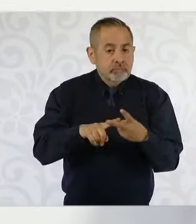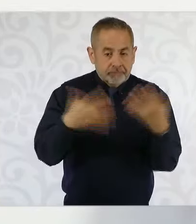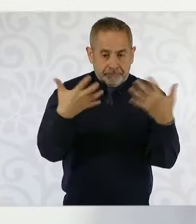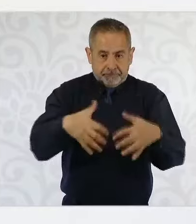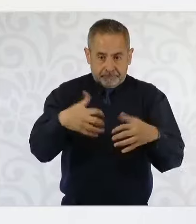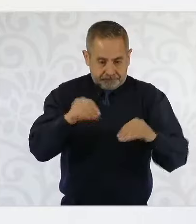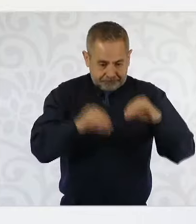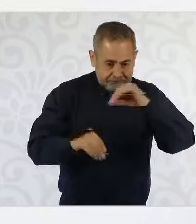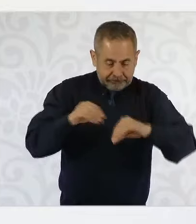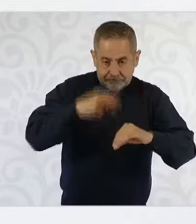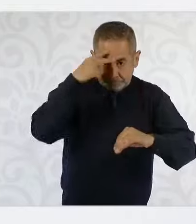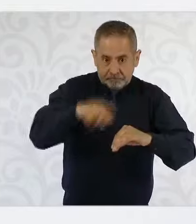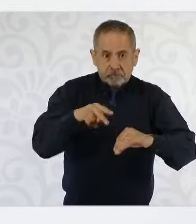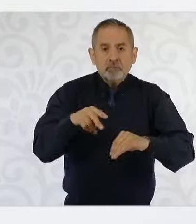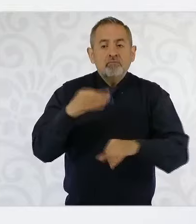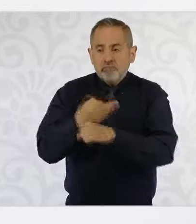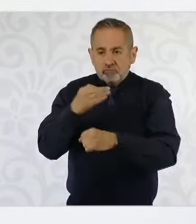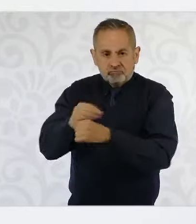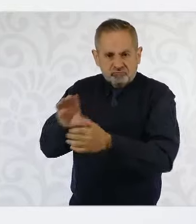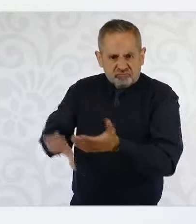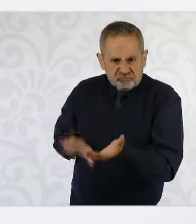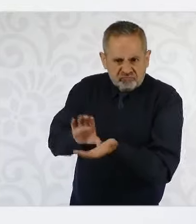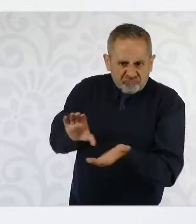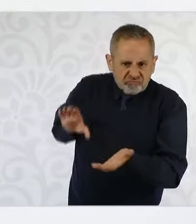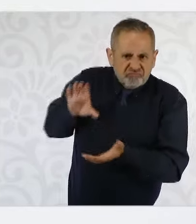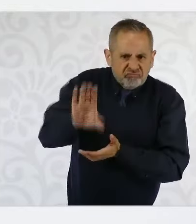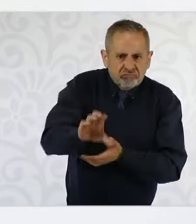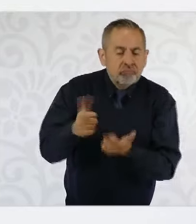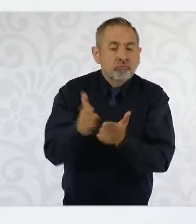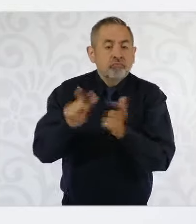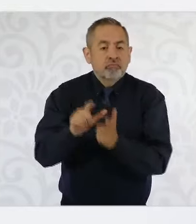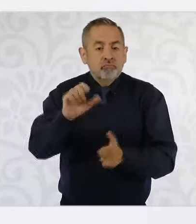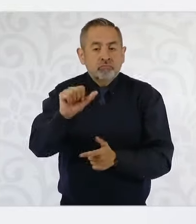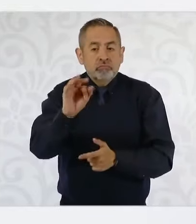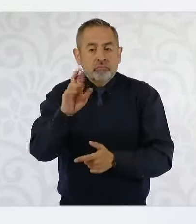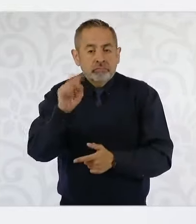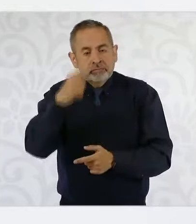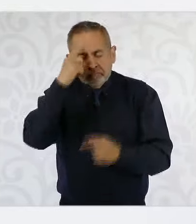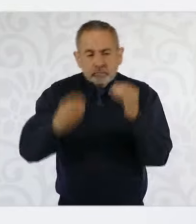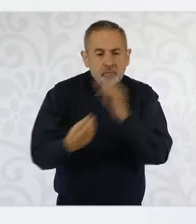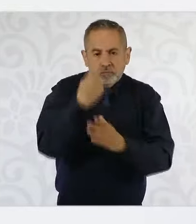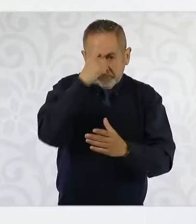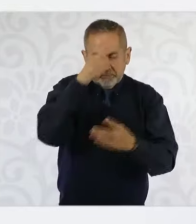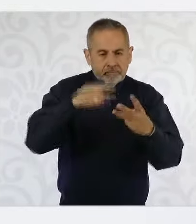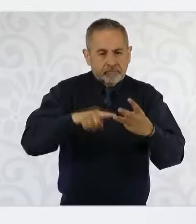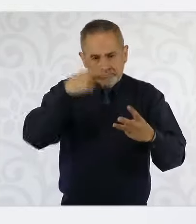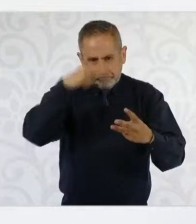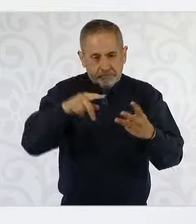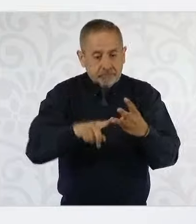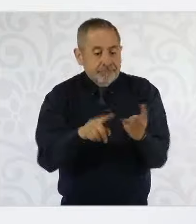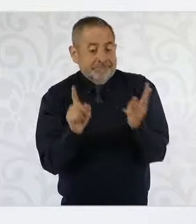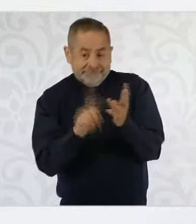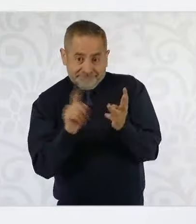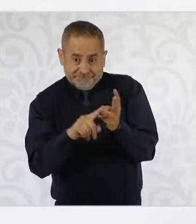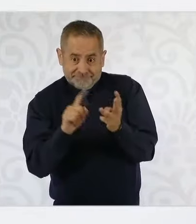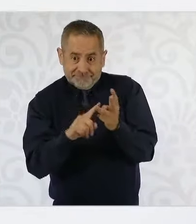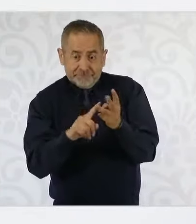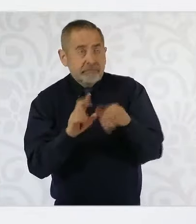que precisamente hoy se anuncia la gran inversión por parte de Grupo Safran. Y tres, el satélite 100%